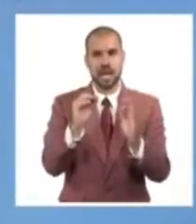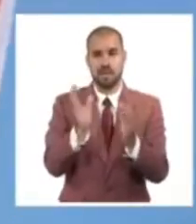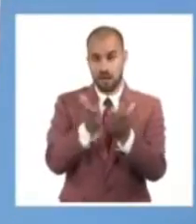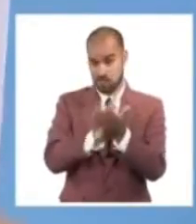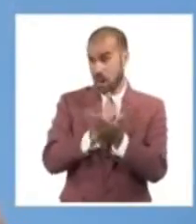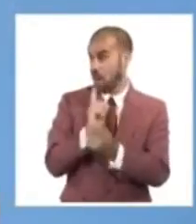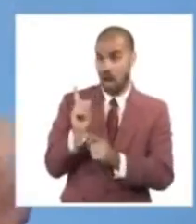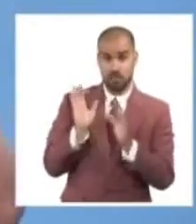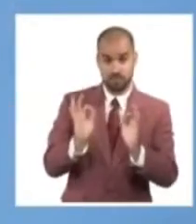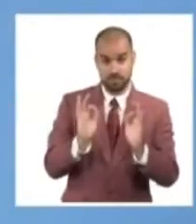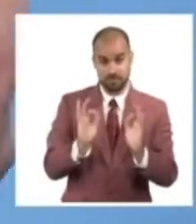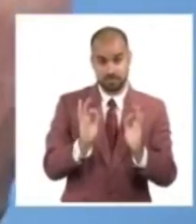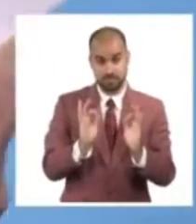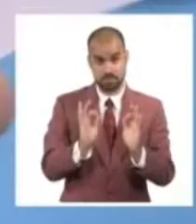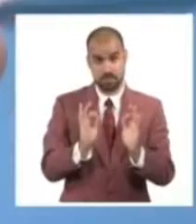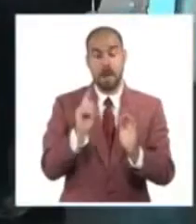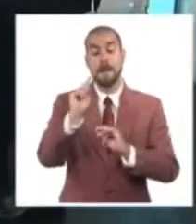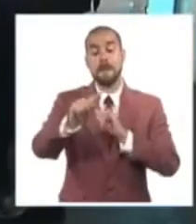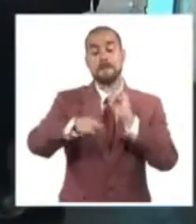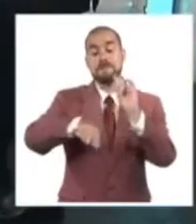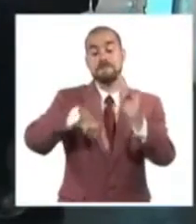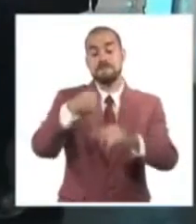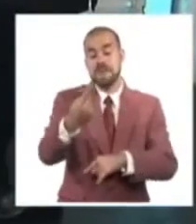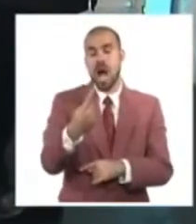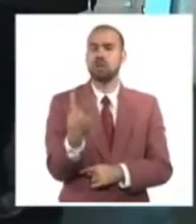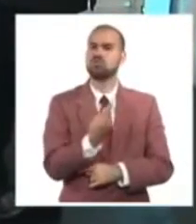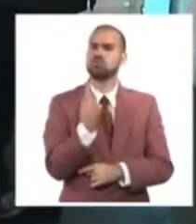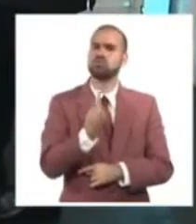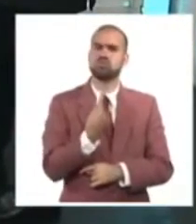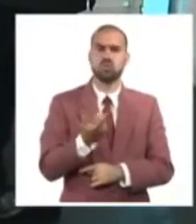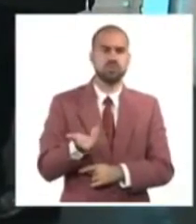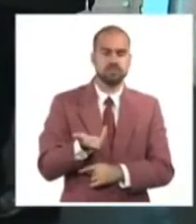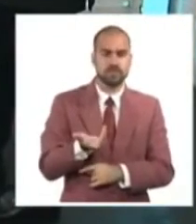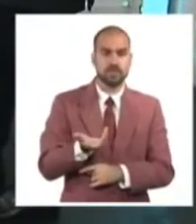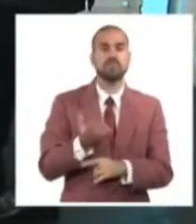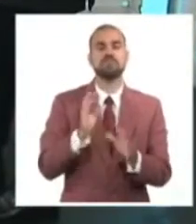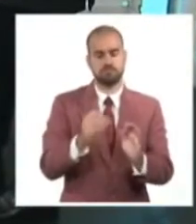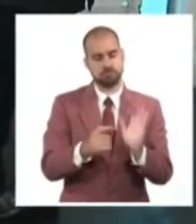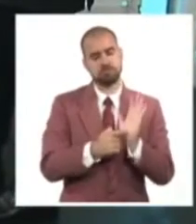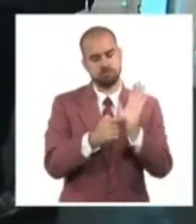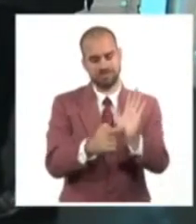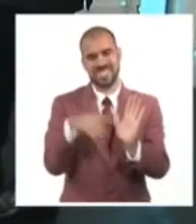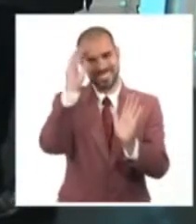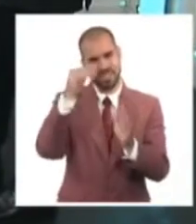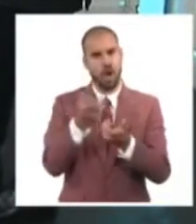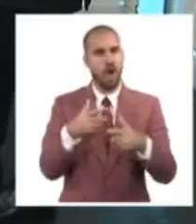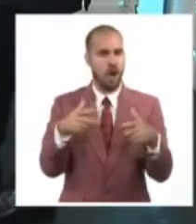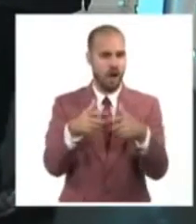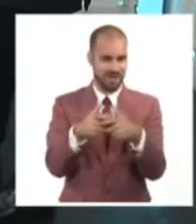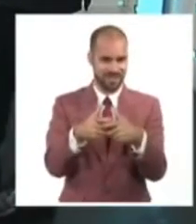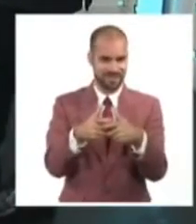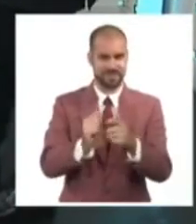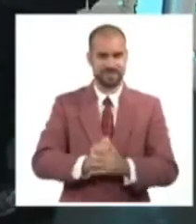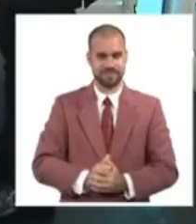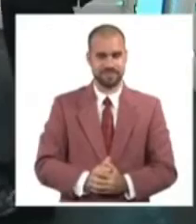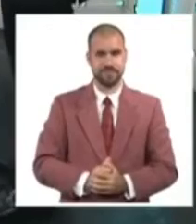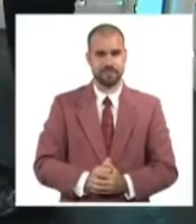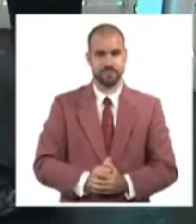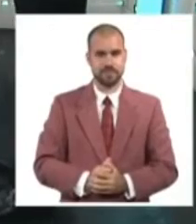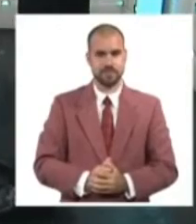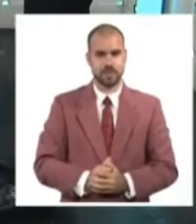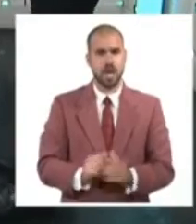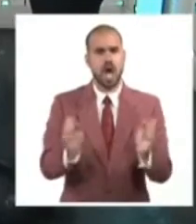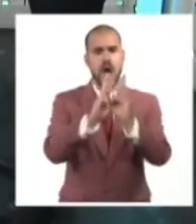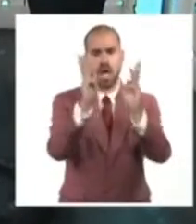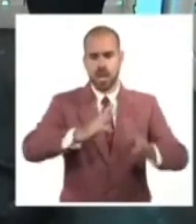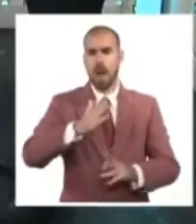pueblo. Esta revista que mañana vamos a presentar en nuestro congreso tiene su página web